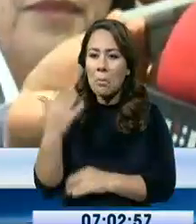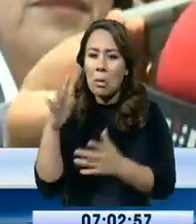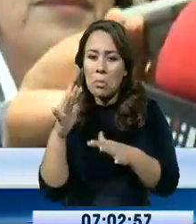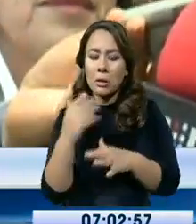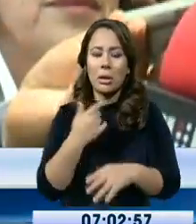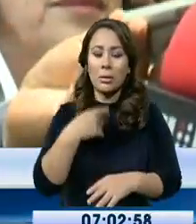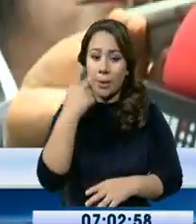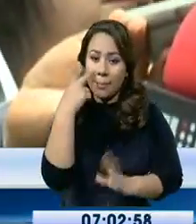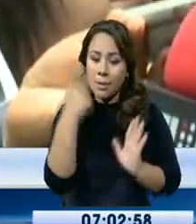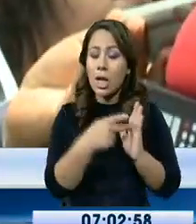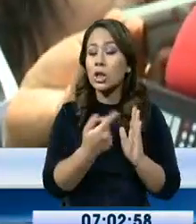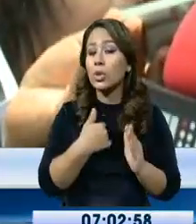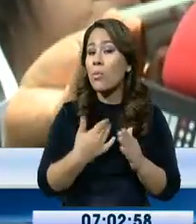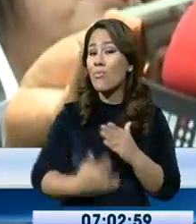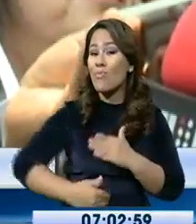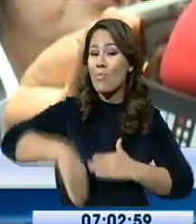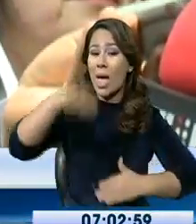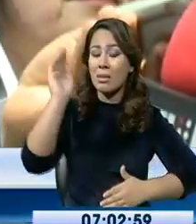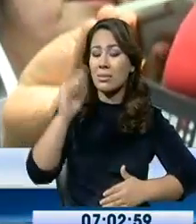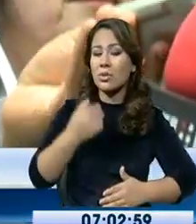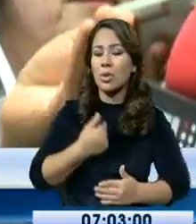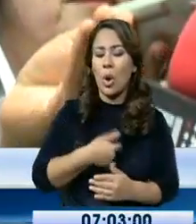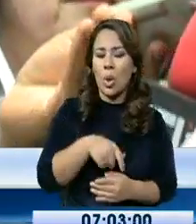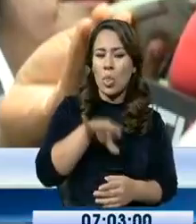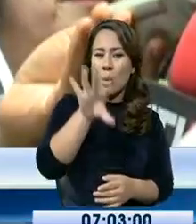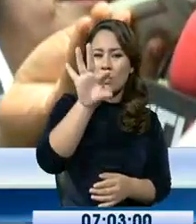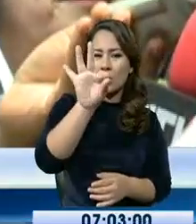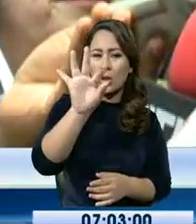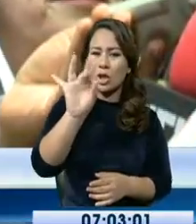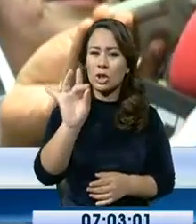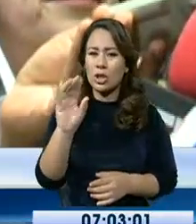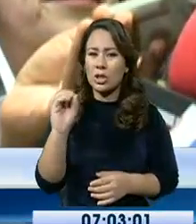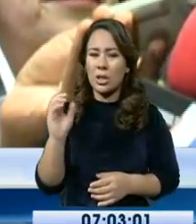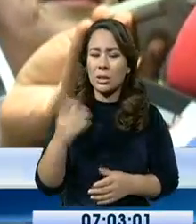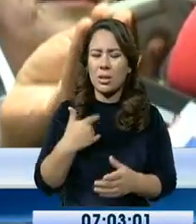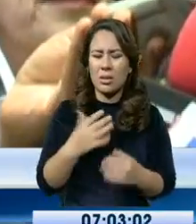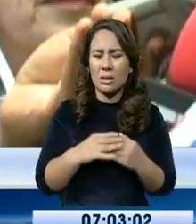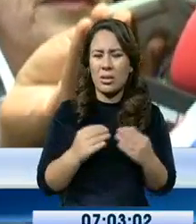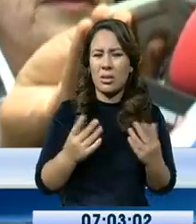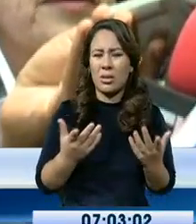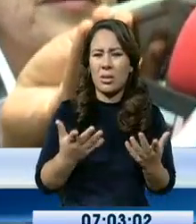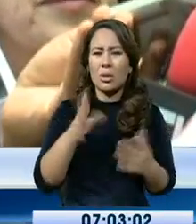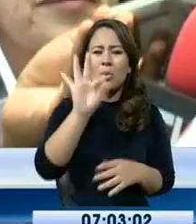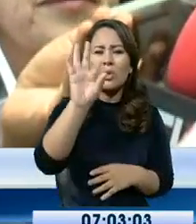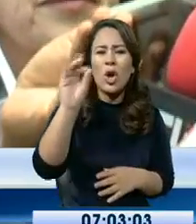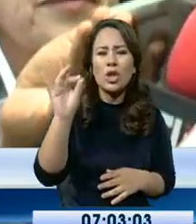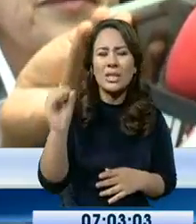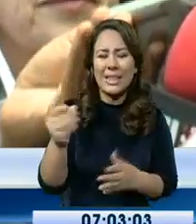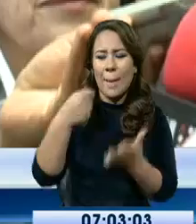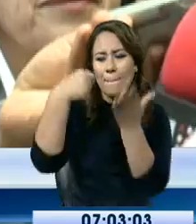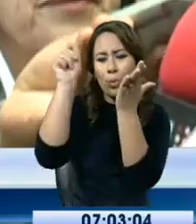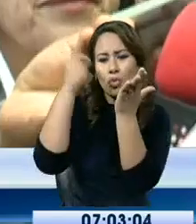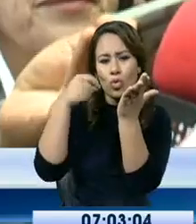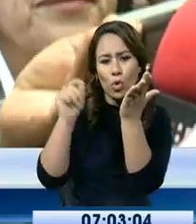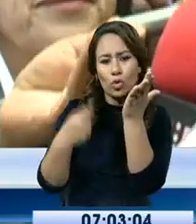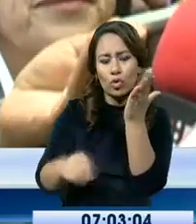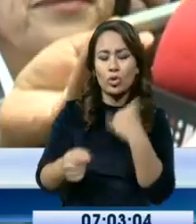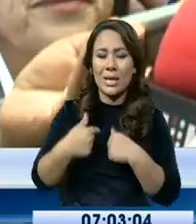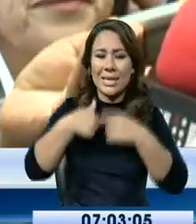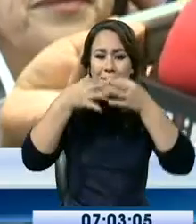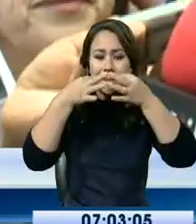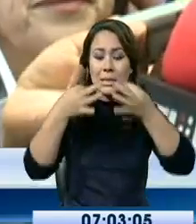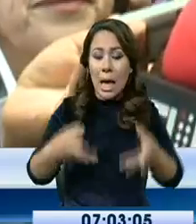cumplir, establece que las personas que tienen mayor puntaje son las que tienen que titularizarse en lugar de